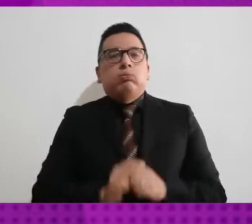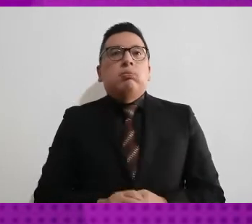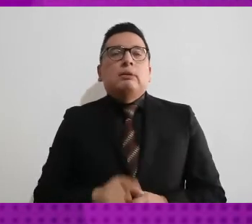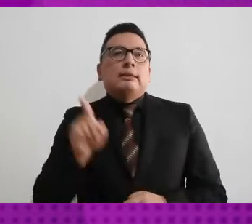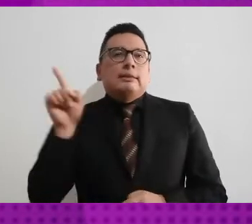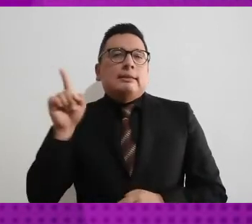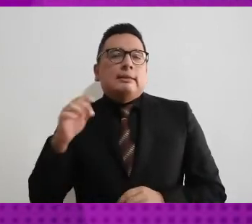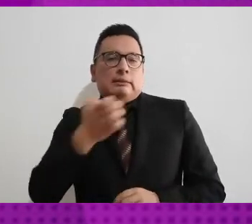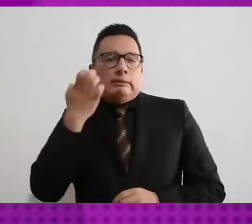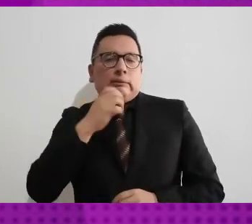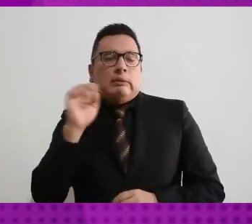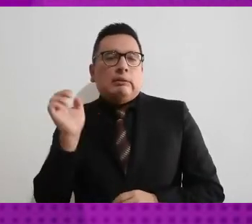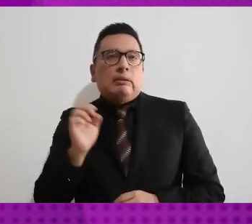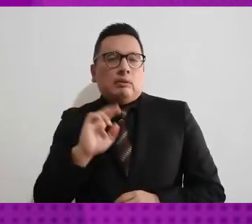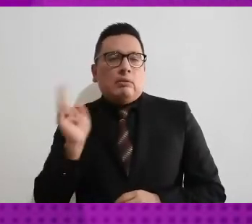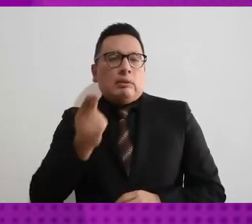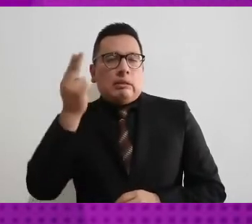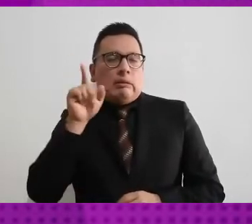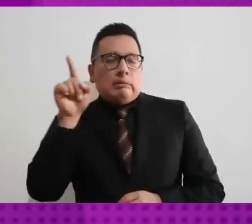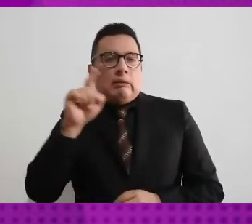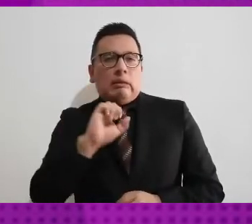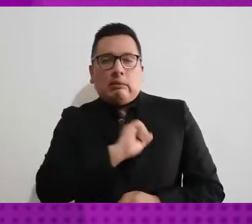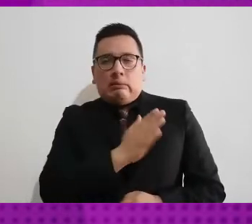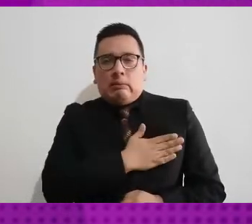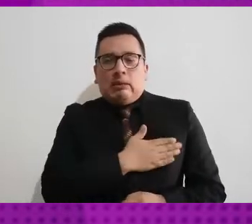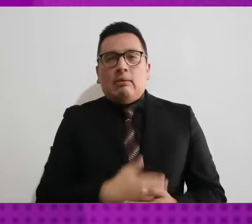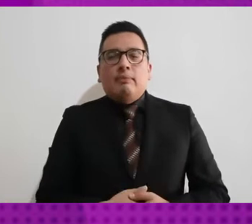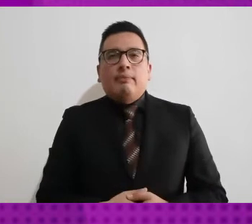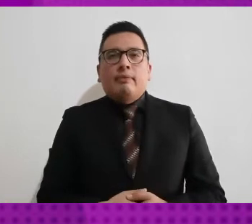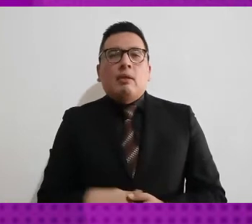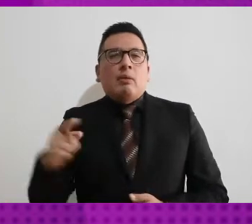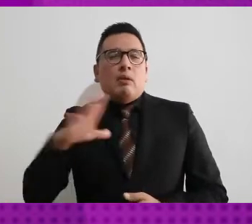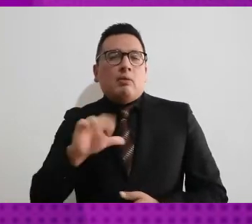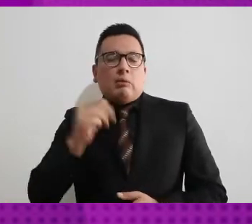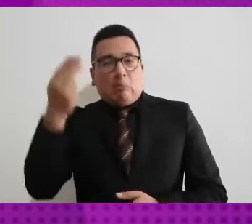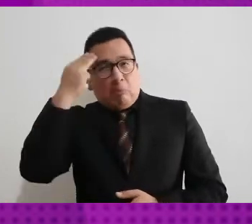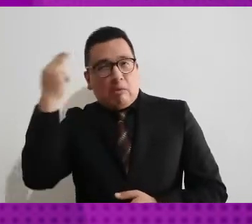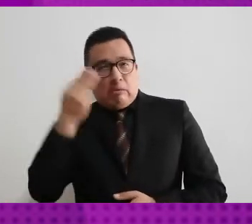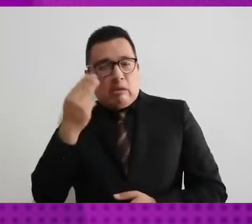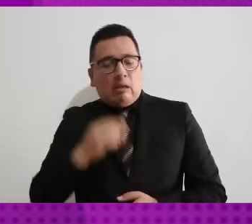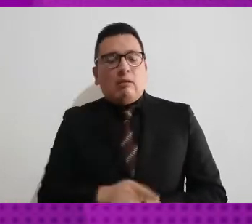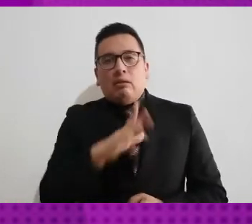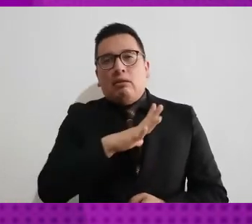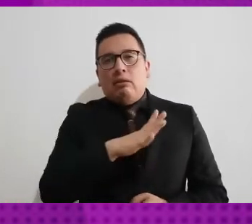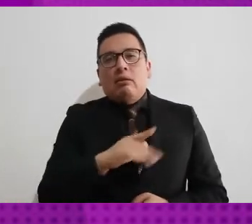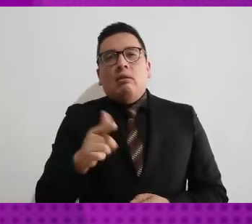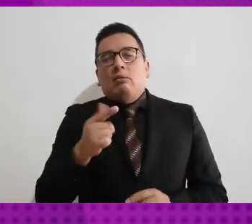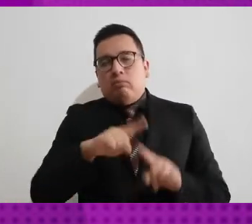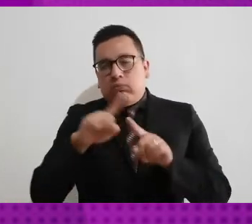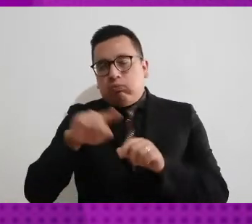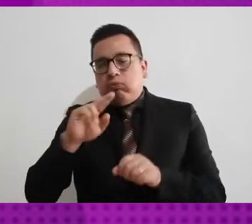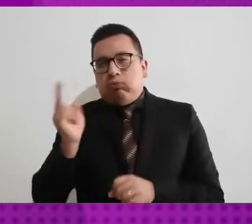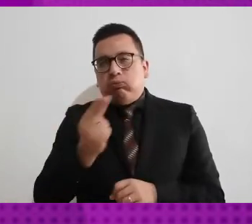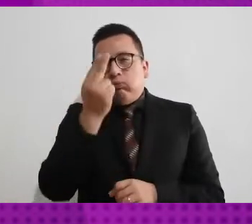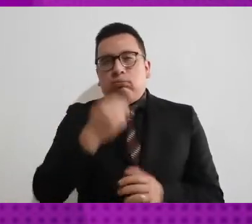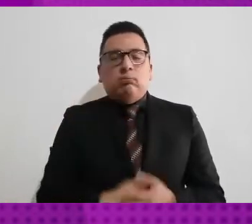Políticos y Constitucionales de Madrid, maestro en Estudios Amerindios por la Casa de América y licenciado